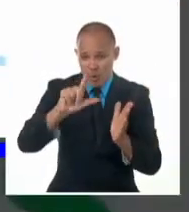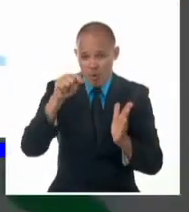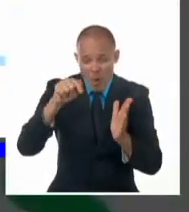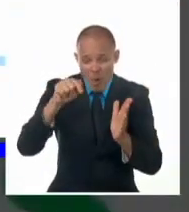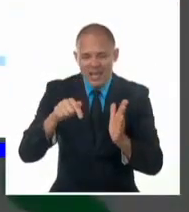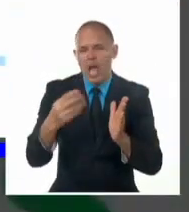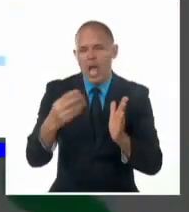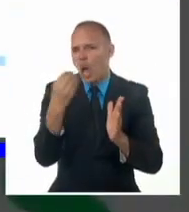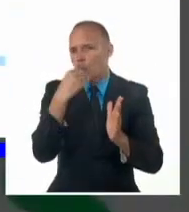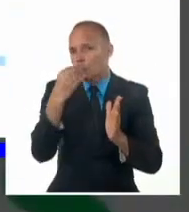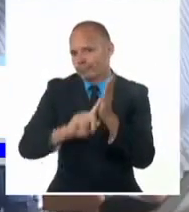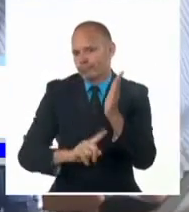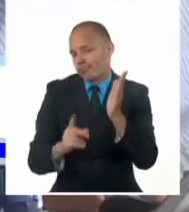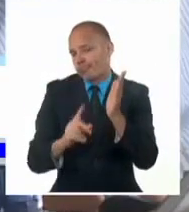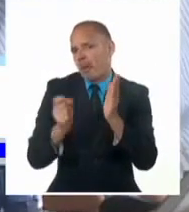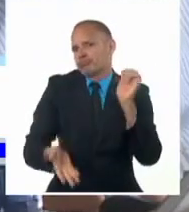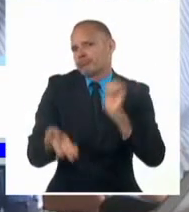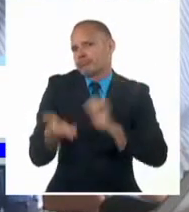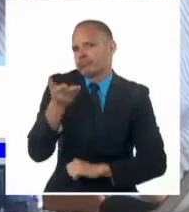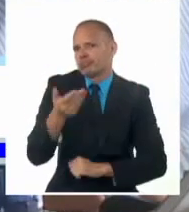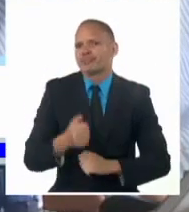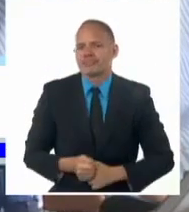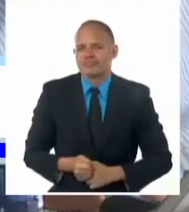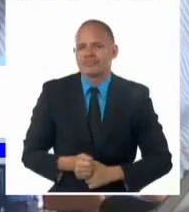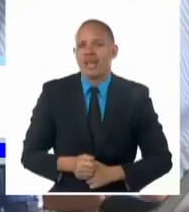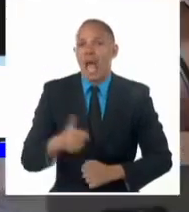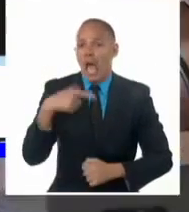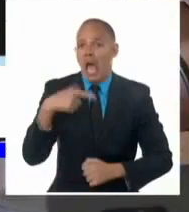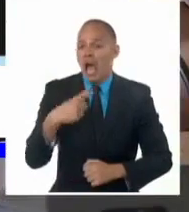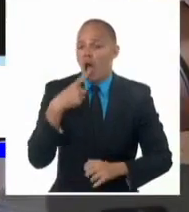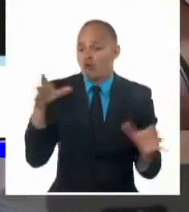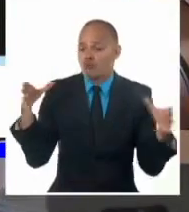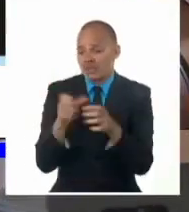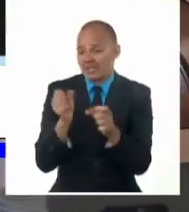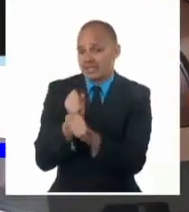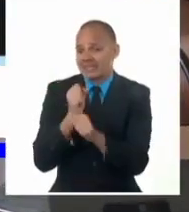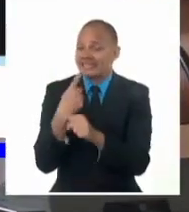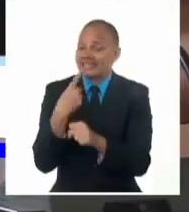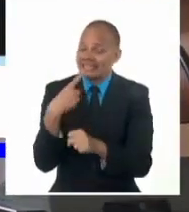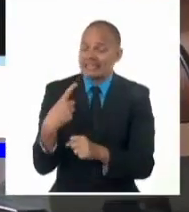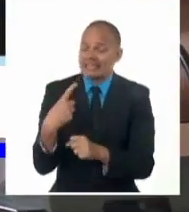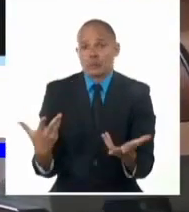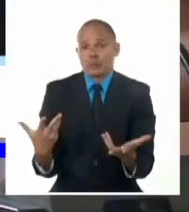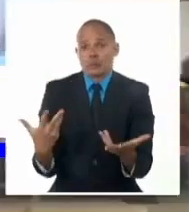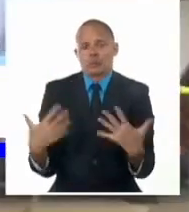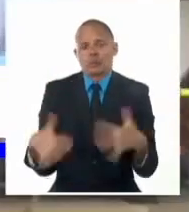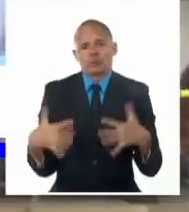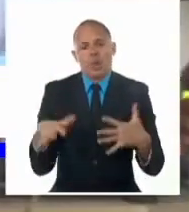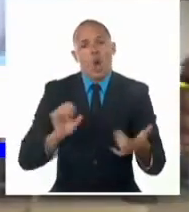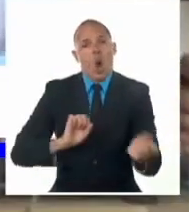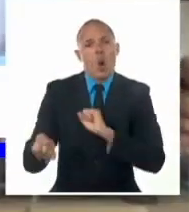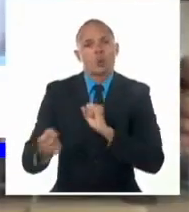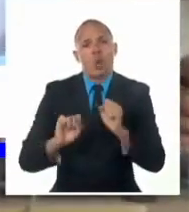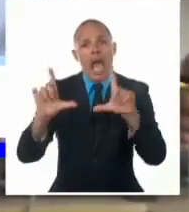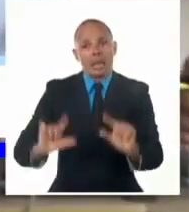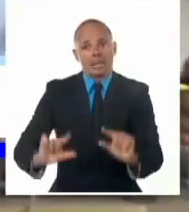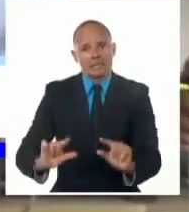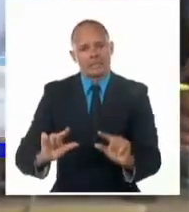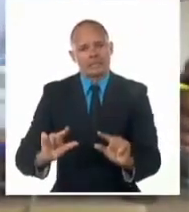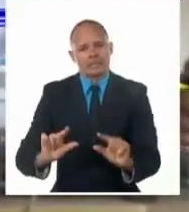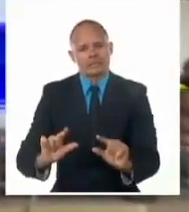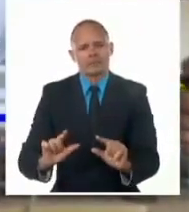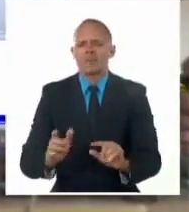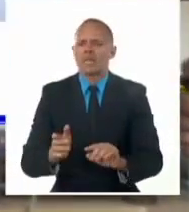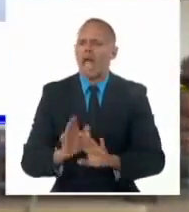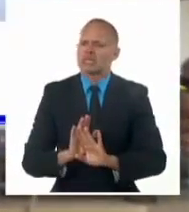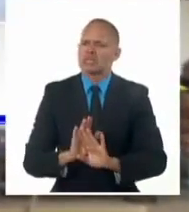Esta sesión enfatizó en lo indispensable de reducir curvas de consumo. Hay unas merecidas vacaciones,